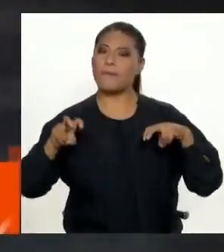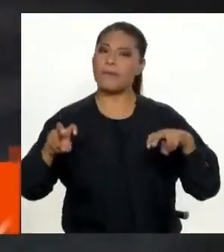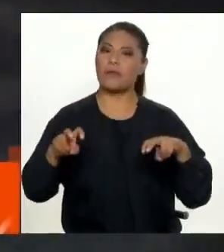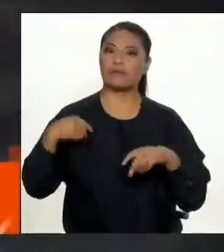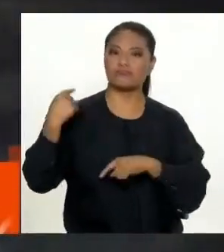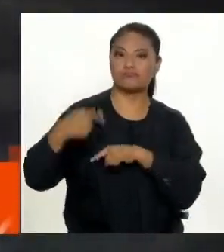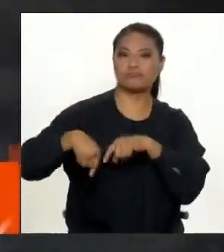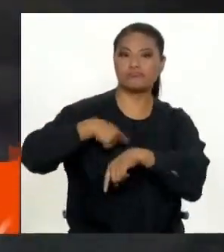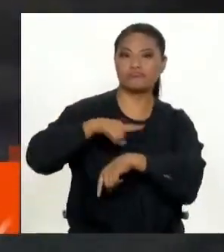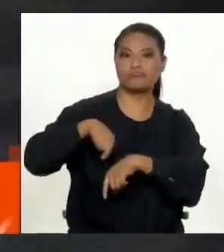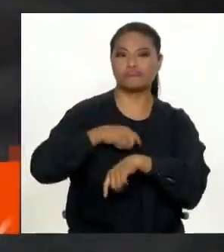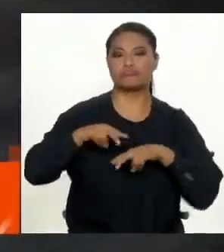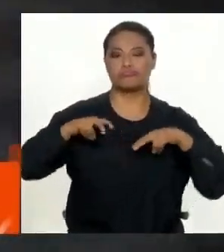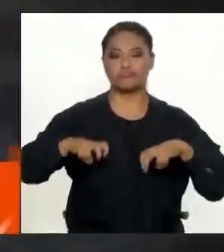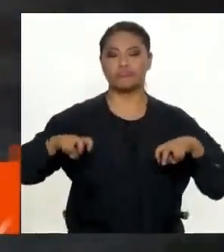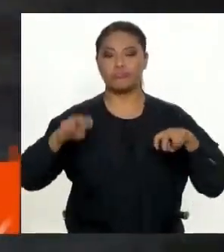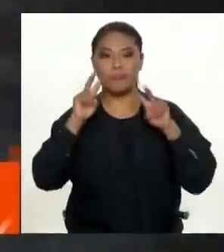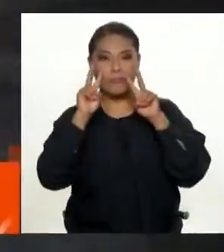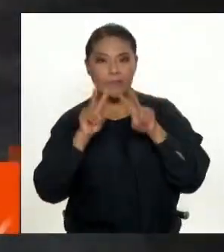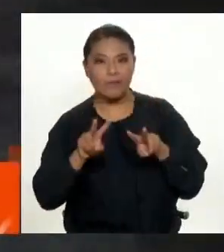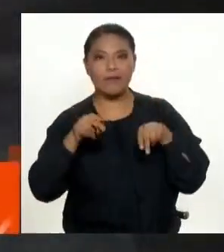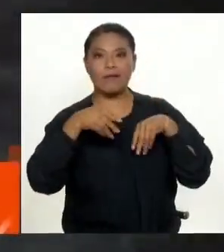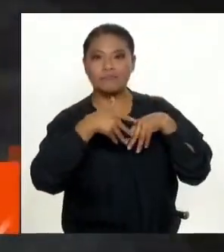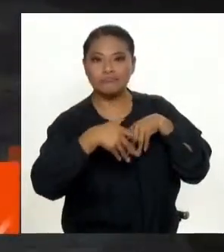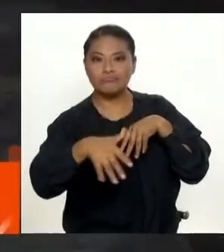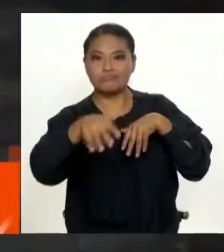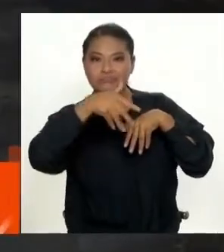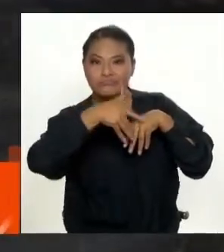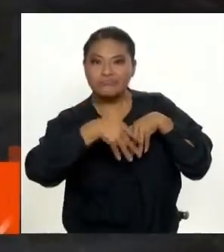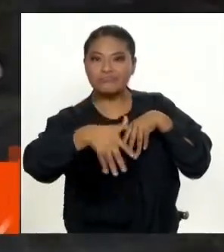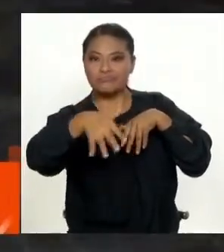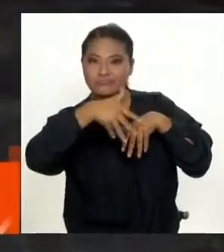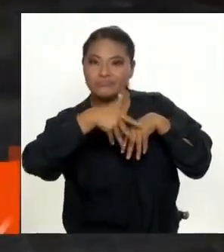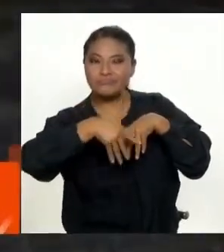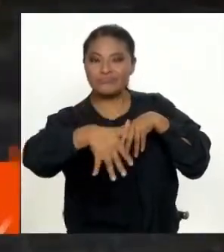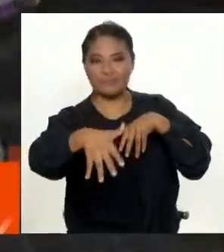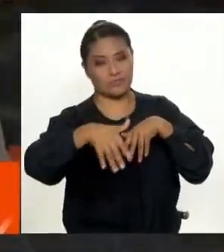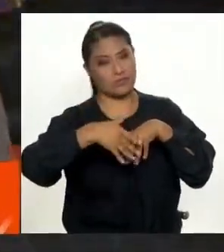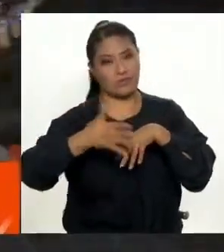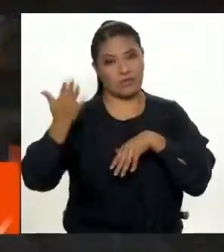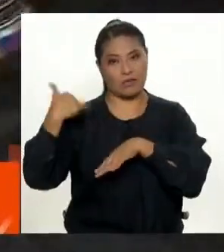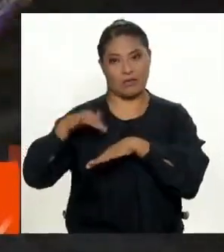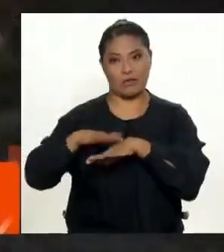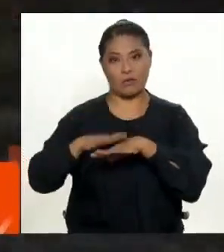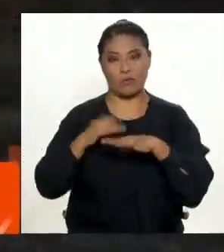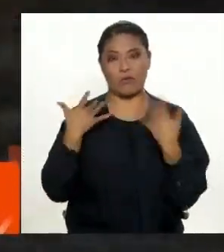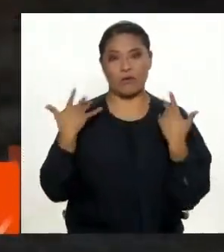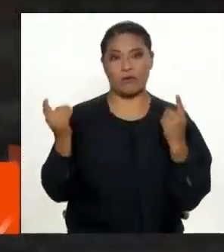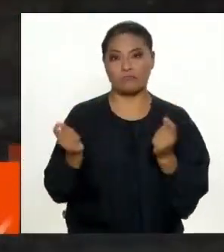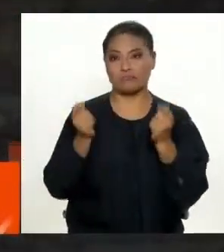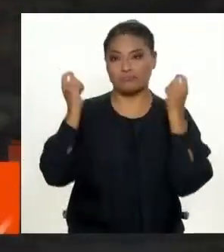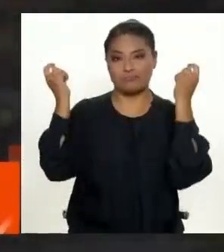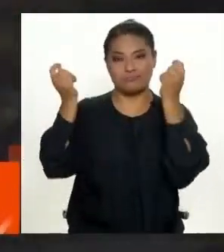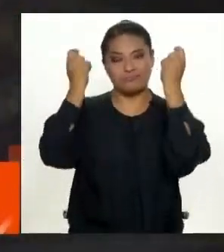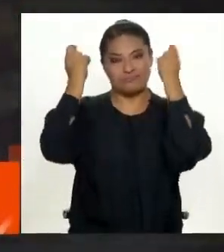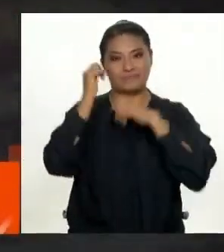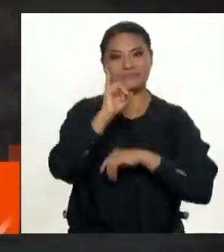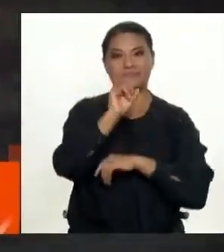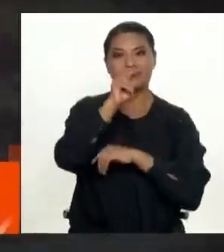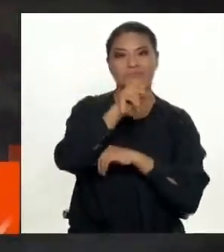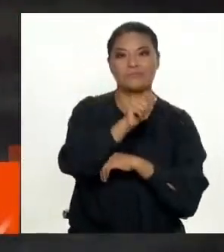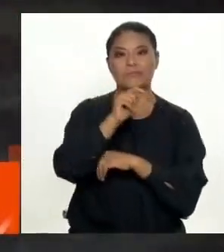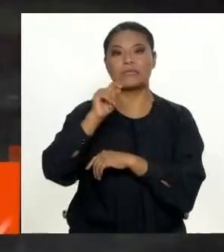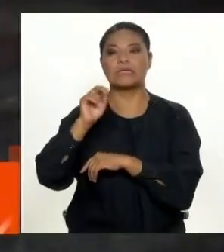horas este gran desfile que es ya una tradición previo a la festividad del Inti Raymi. Y ahora ha